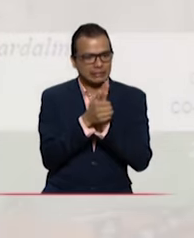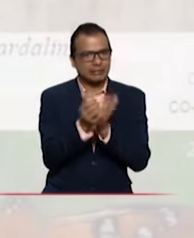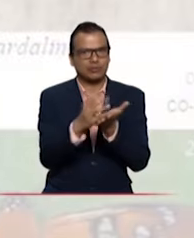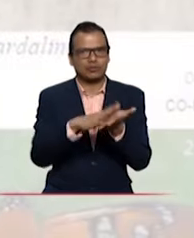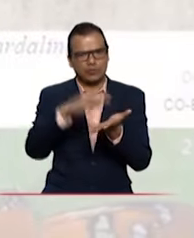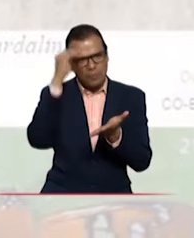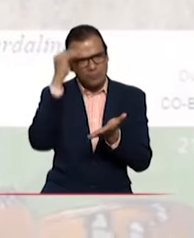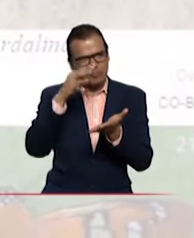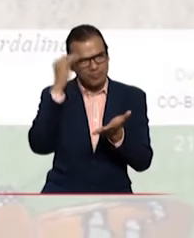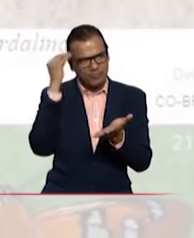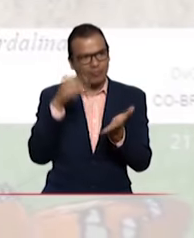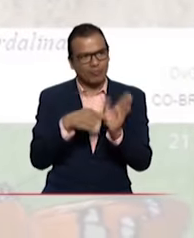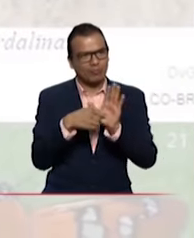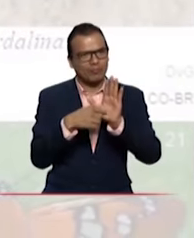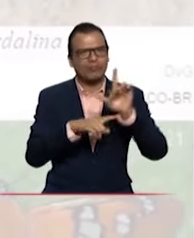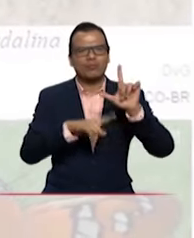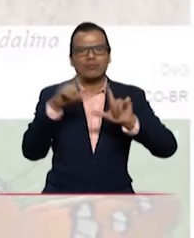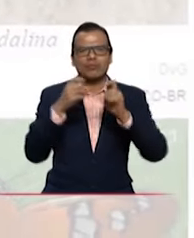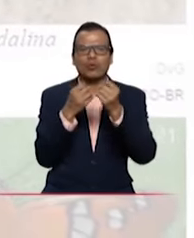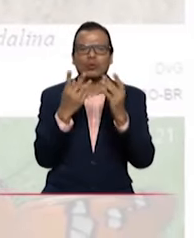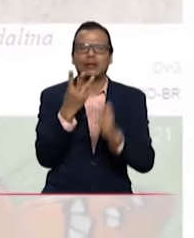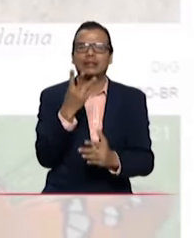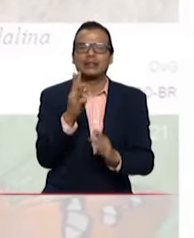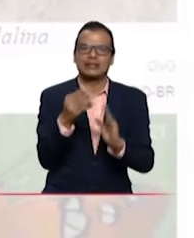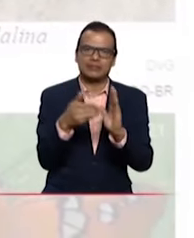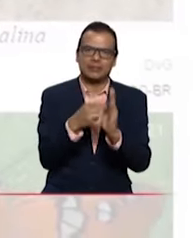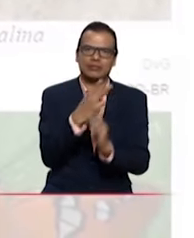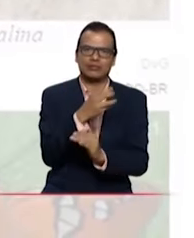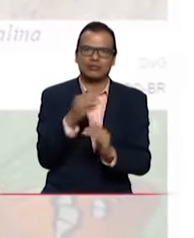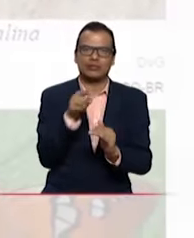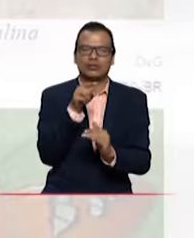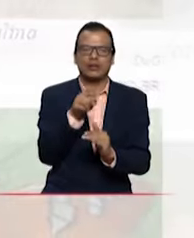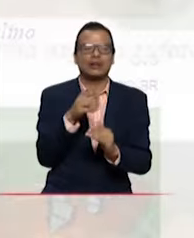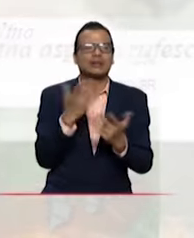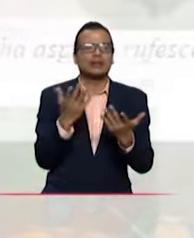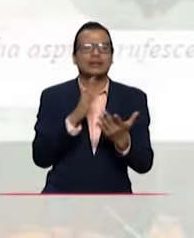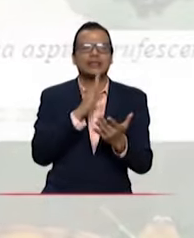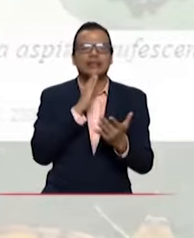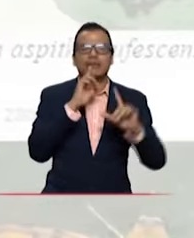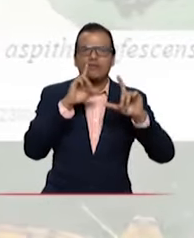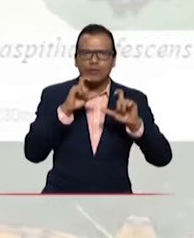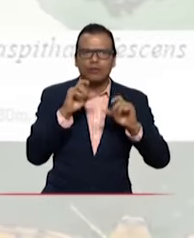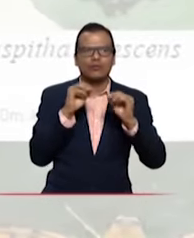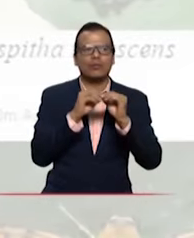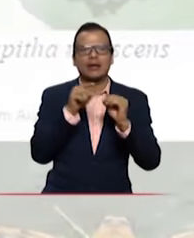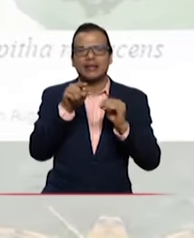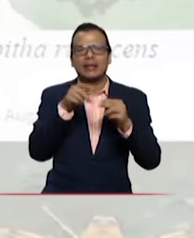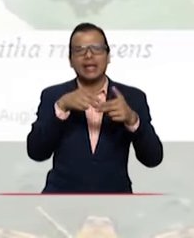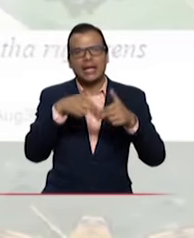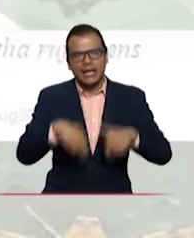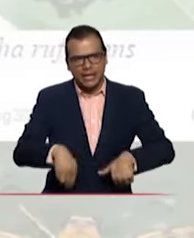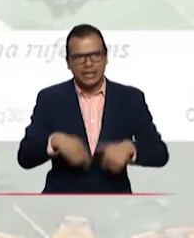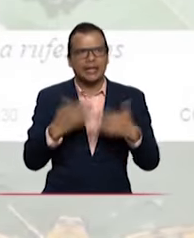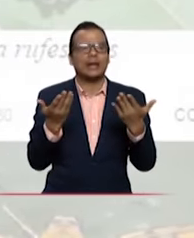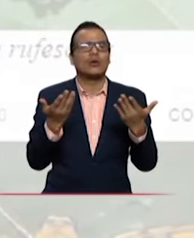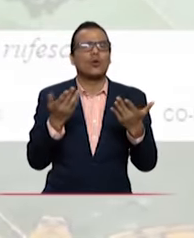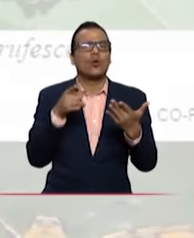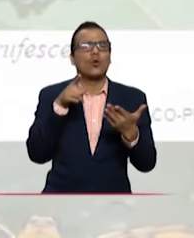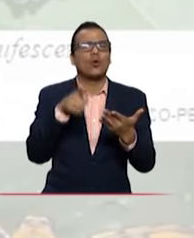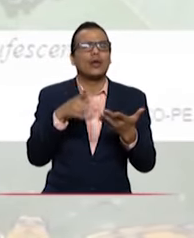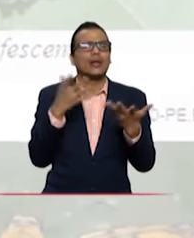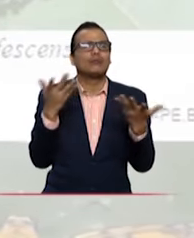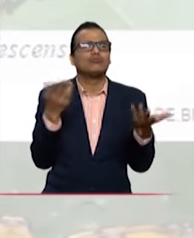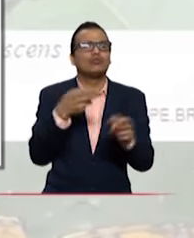incluye 13.200 fotos con información como el nombre científico, el sexo, quién tomó la foto y el rango geográfico de la especie. Colombia es fácilmente el país con